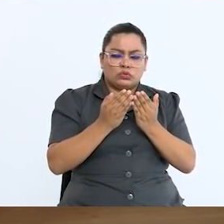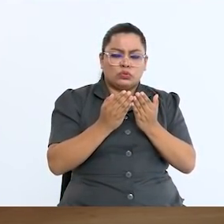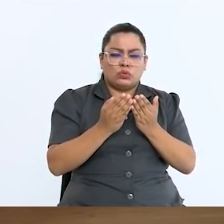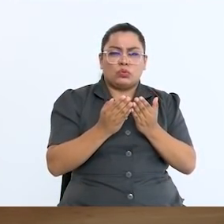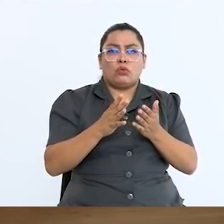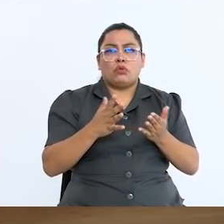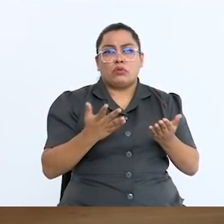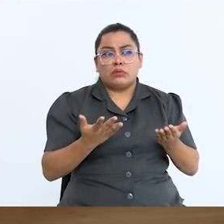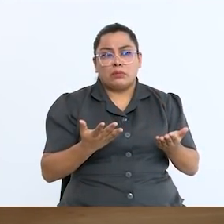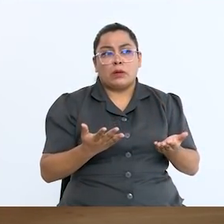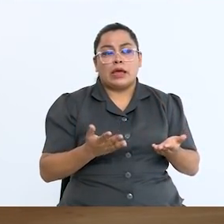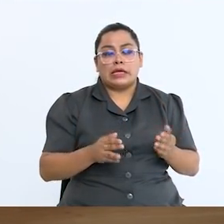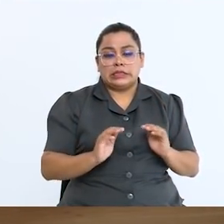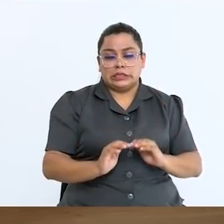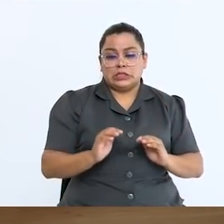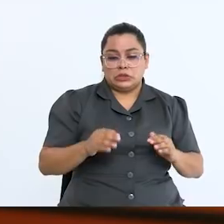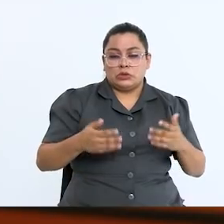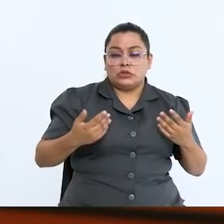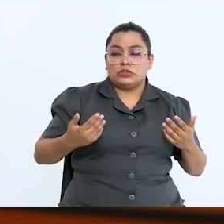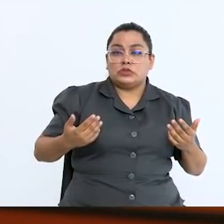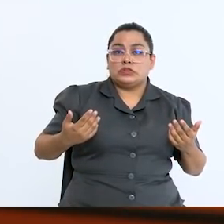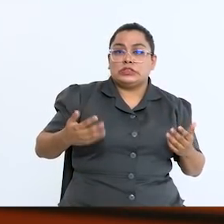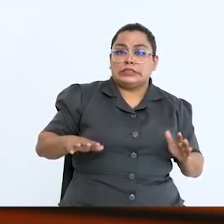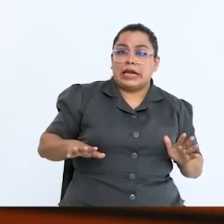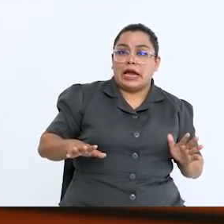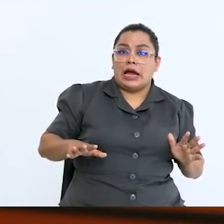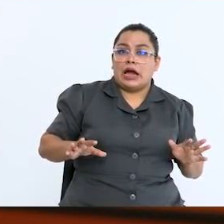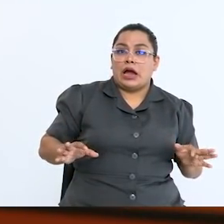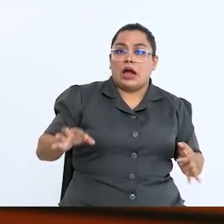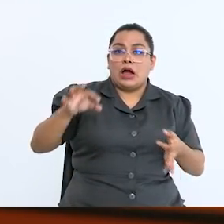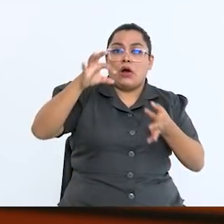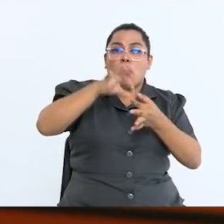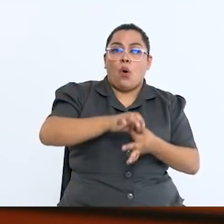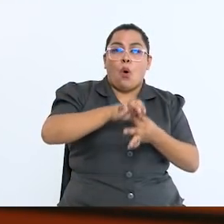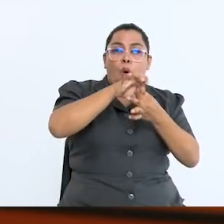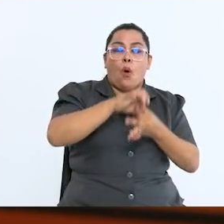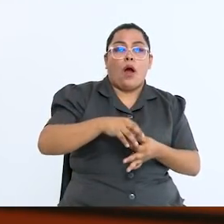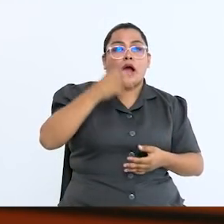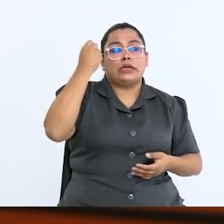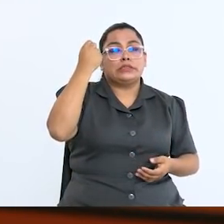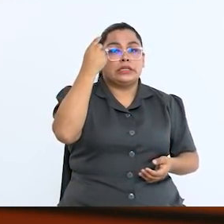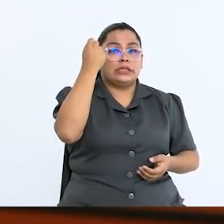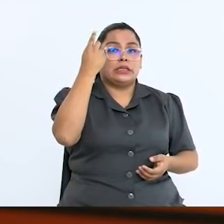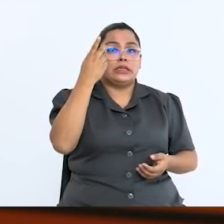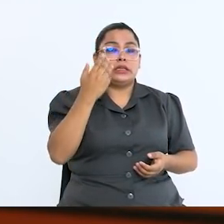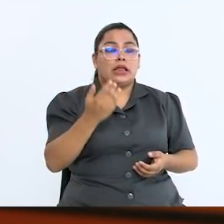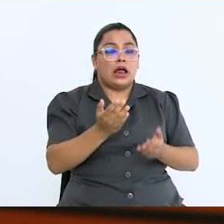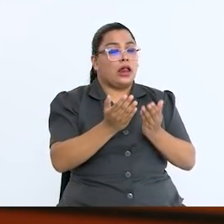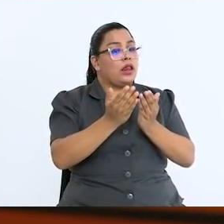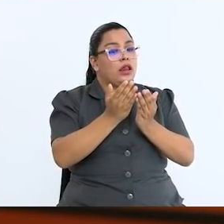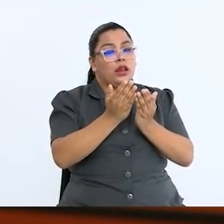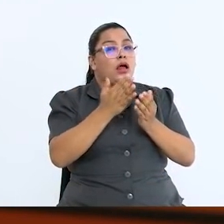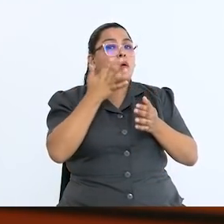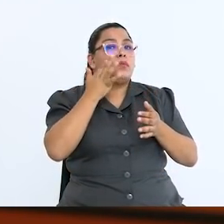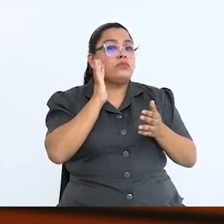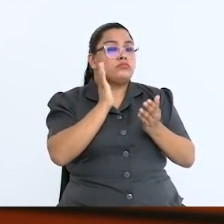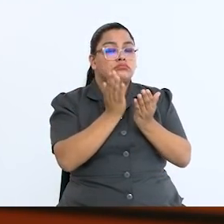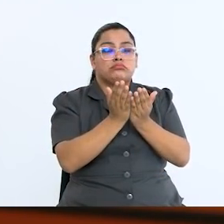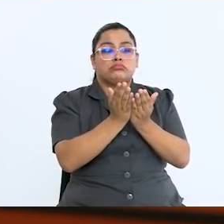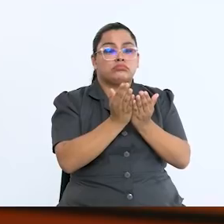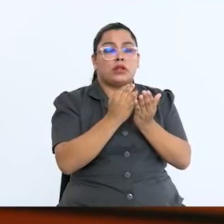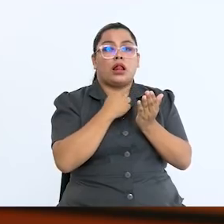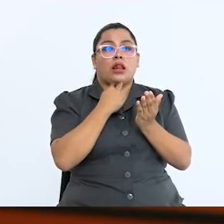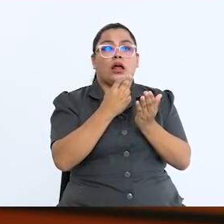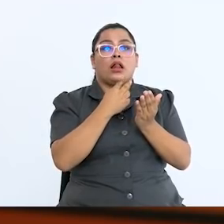u ortográfica es aquella cuando el niño ya puede decodificar y comprender lo que dice el texto. Cuando el niño